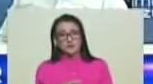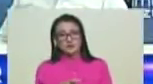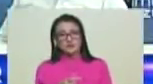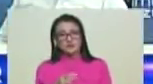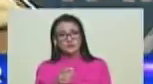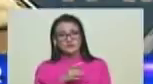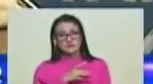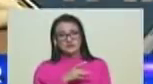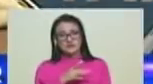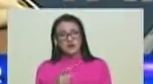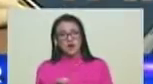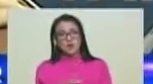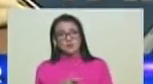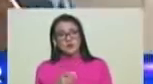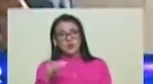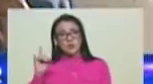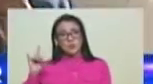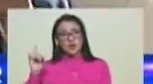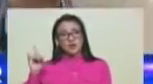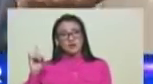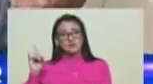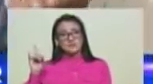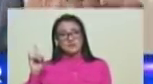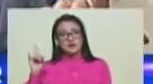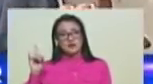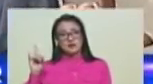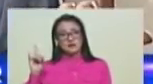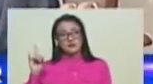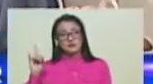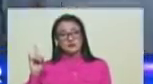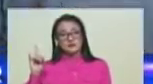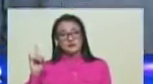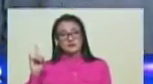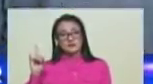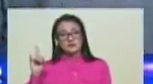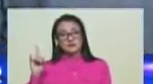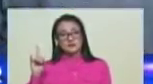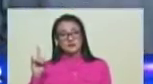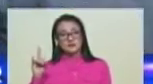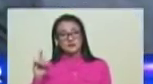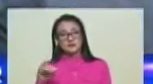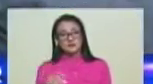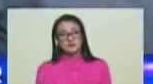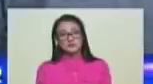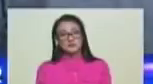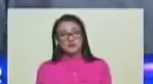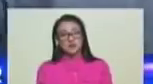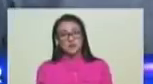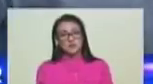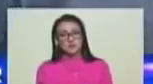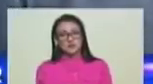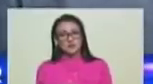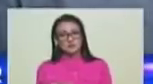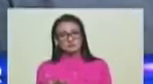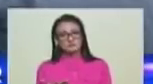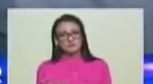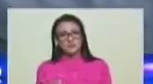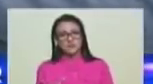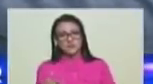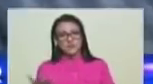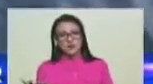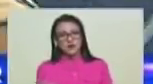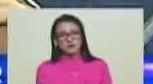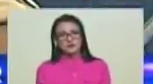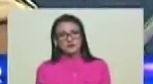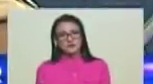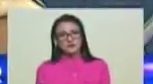el a los gobiernos. ¿El gobierno de Bolivia? Pero fueron esos, sí, bueno, quedaría el Cuba y... ¿El gobierno de San Vincent y las Granadinas? Por eso, le pregunto, ¿cuáles serían? Ah,